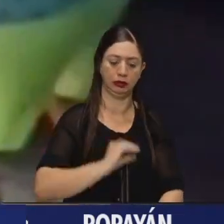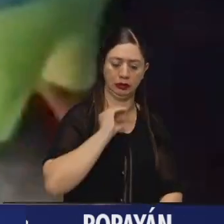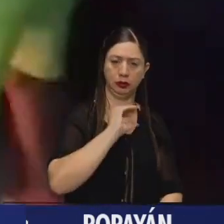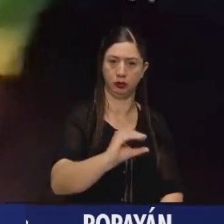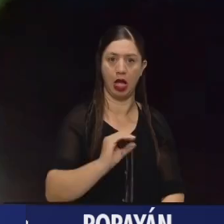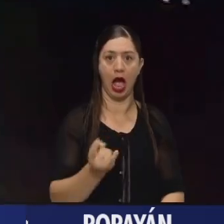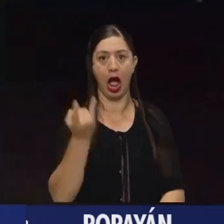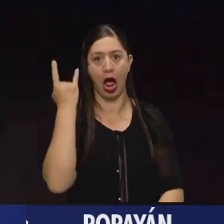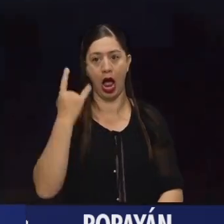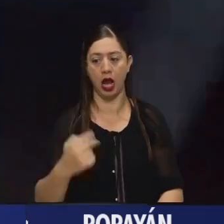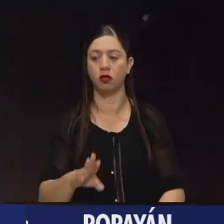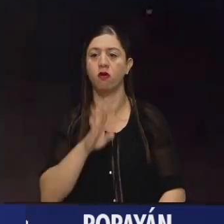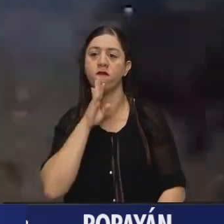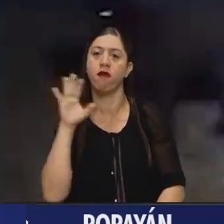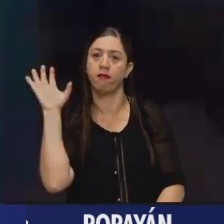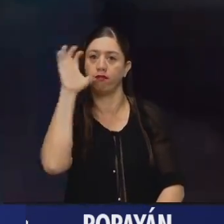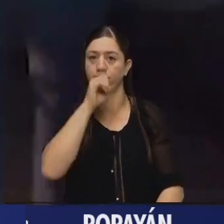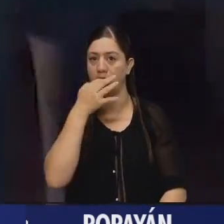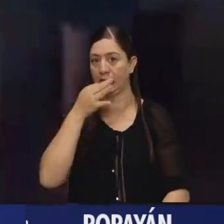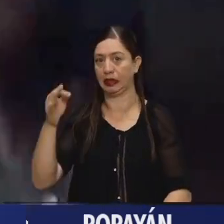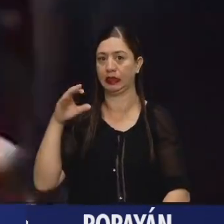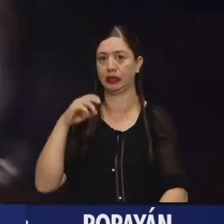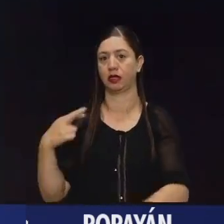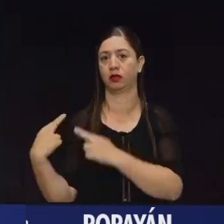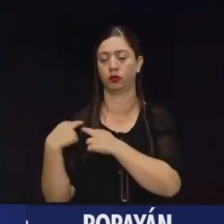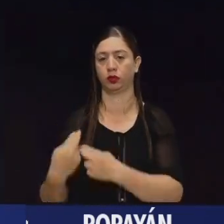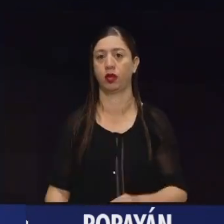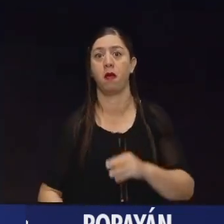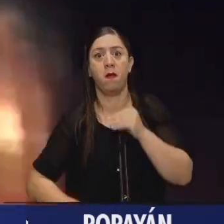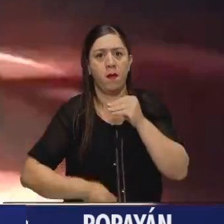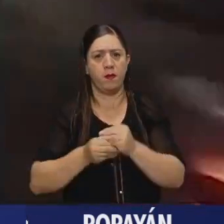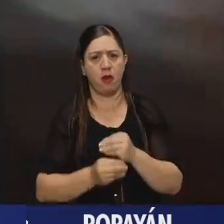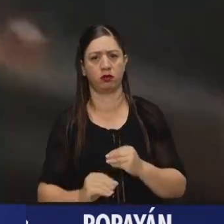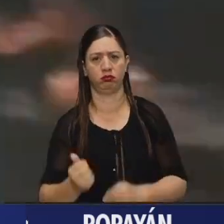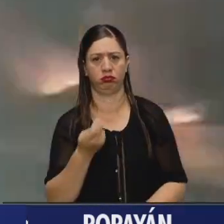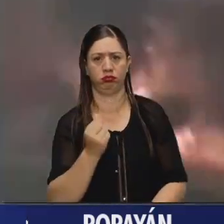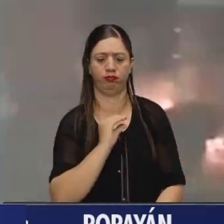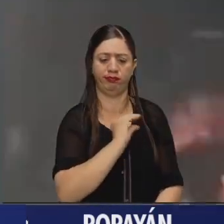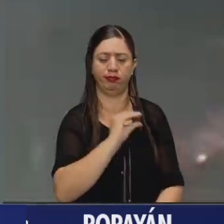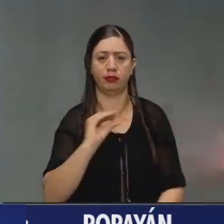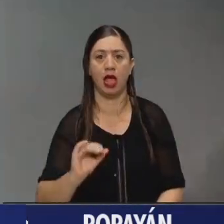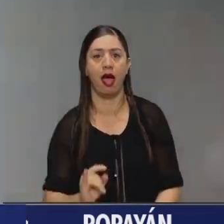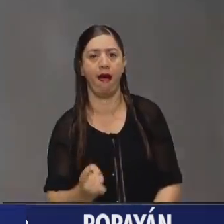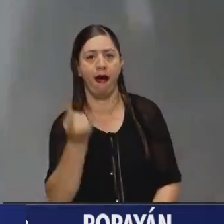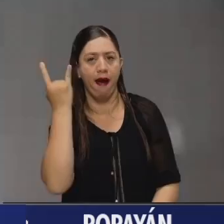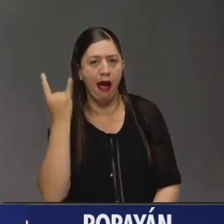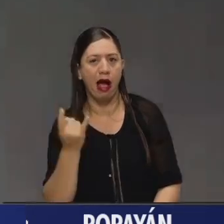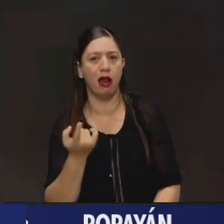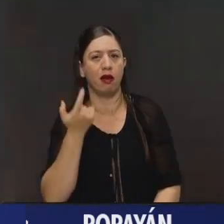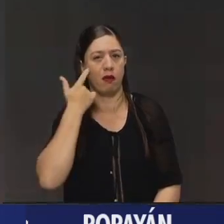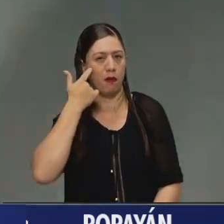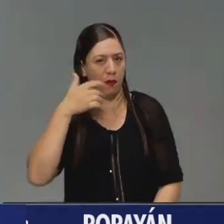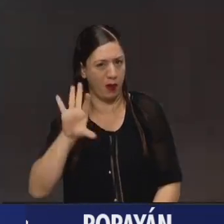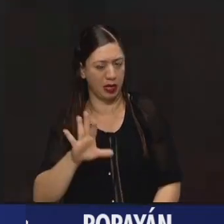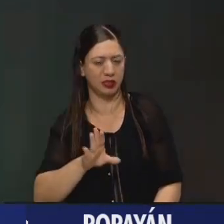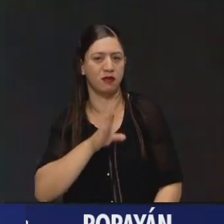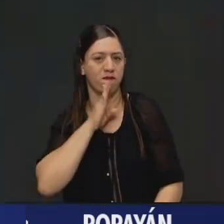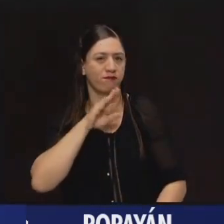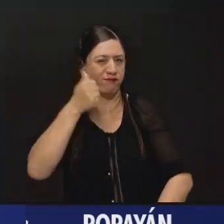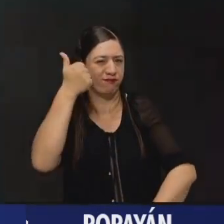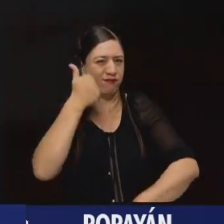este atentado. Se van a ofrecer unas recompensas adicionales por quienes pudieron haber sido presuntamente los